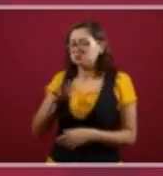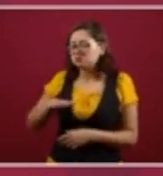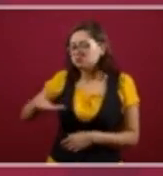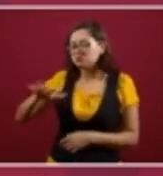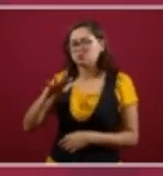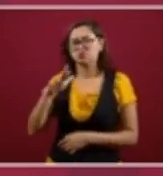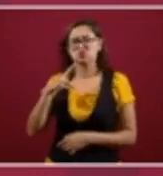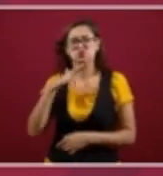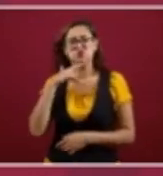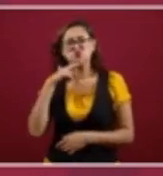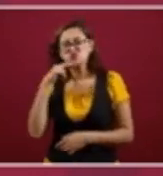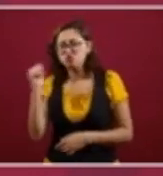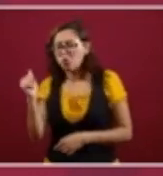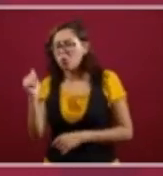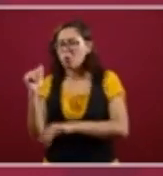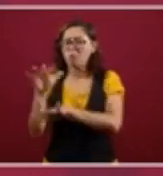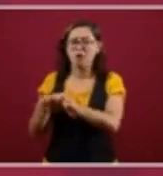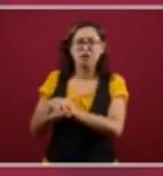en Tlalpan